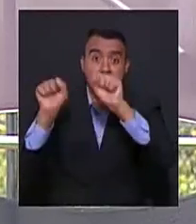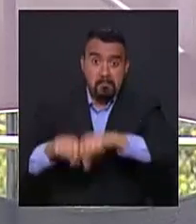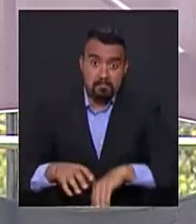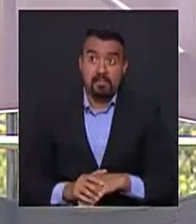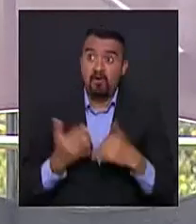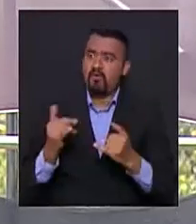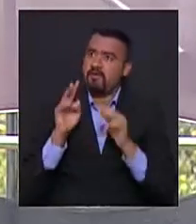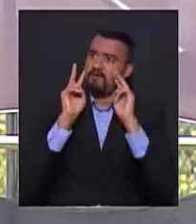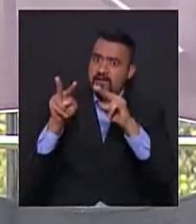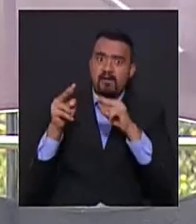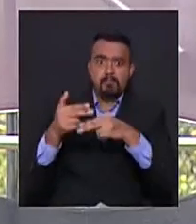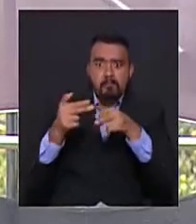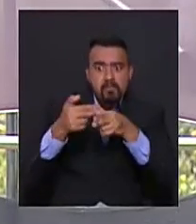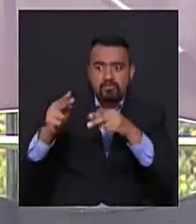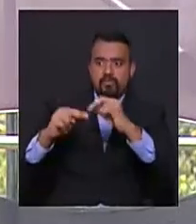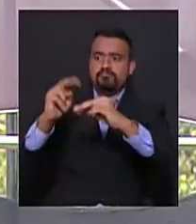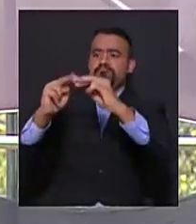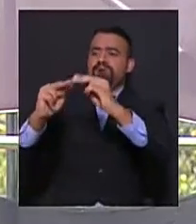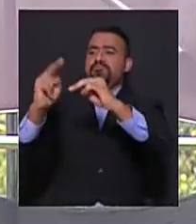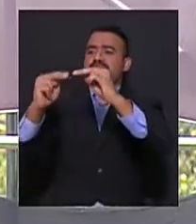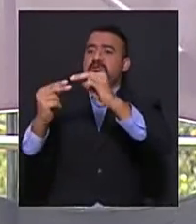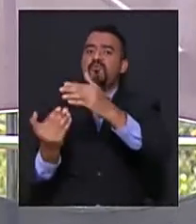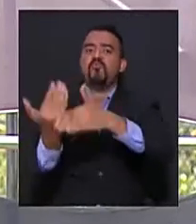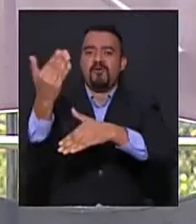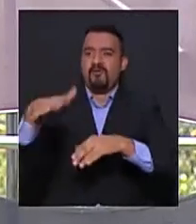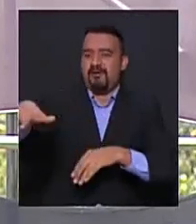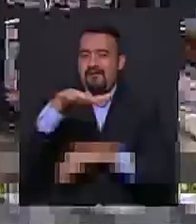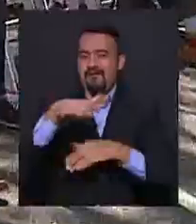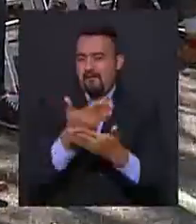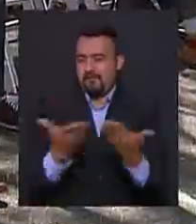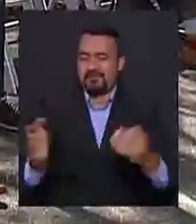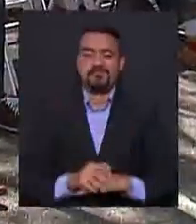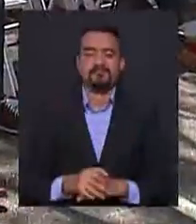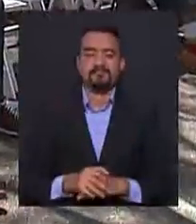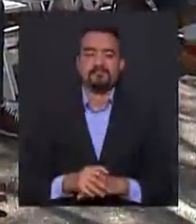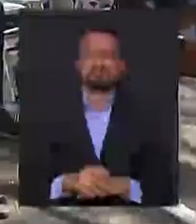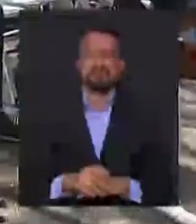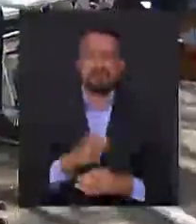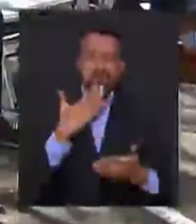nace un nuevo símbolo para darle luz a la oscuridad. Muchas gracias.